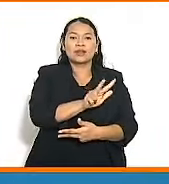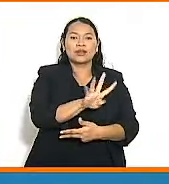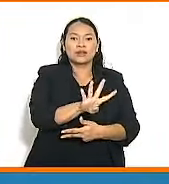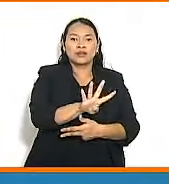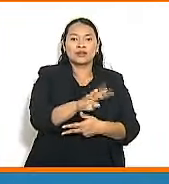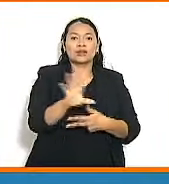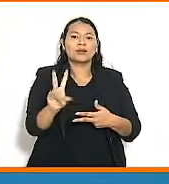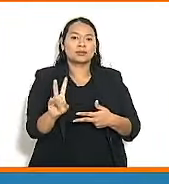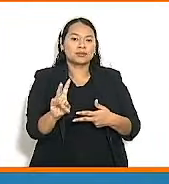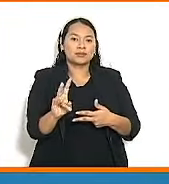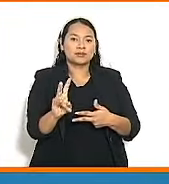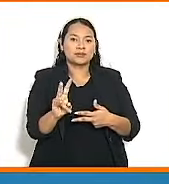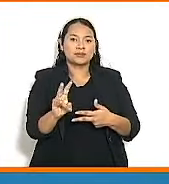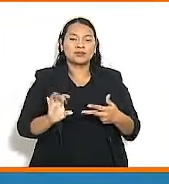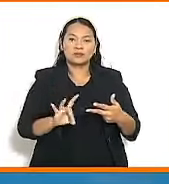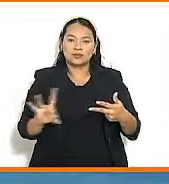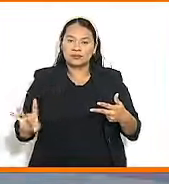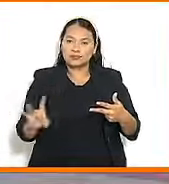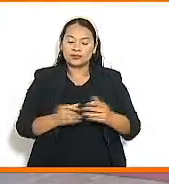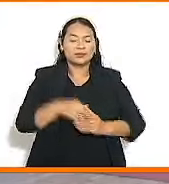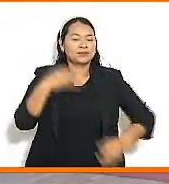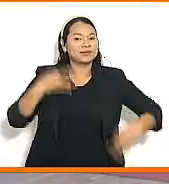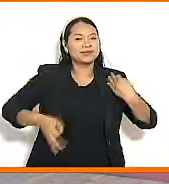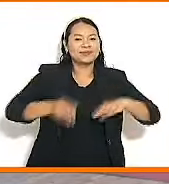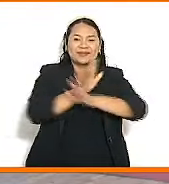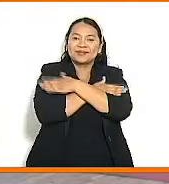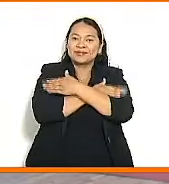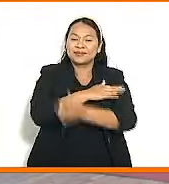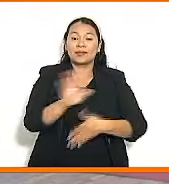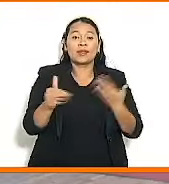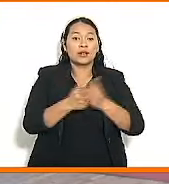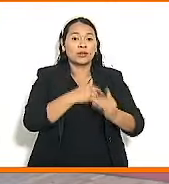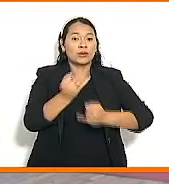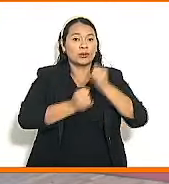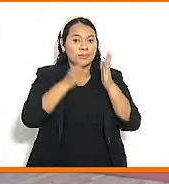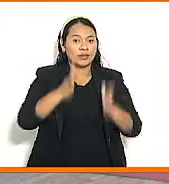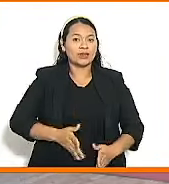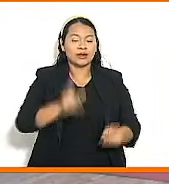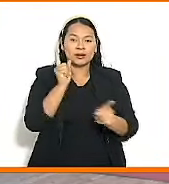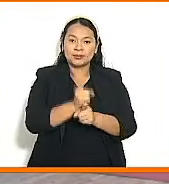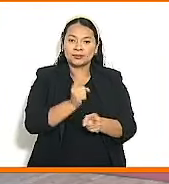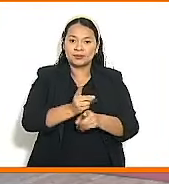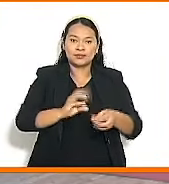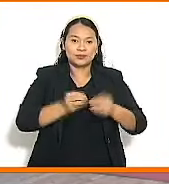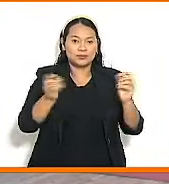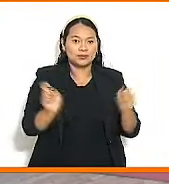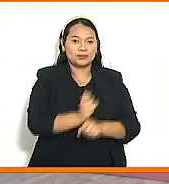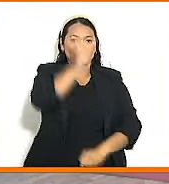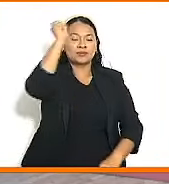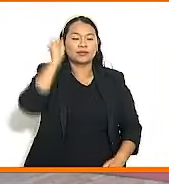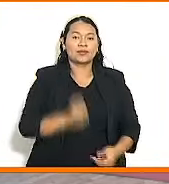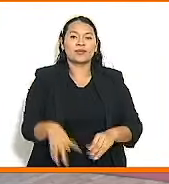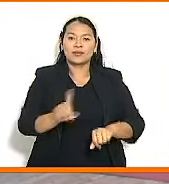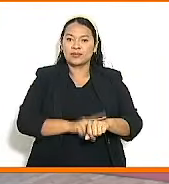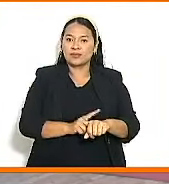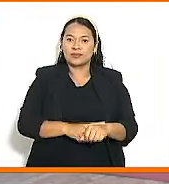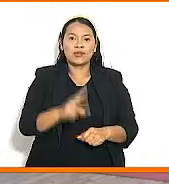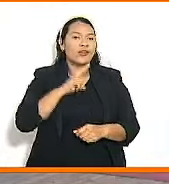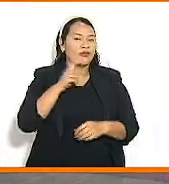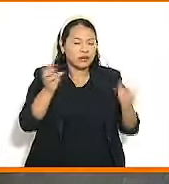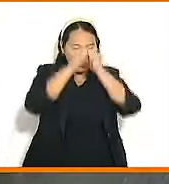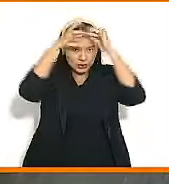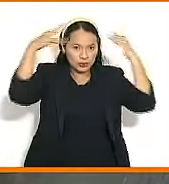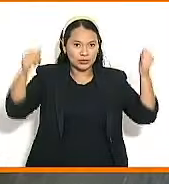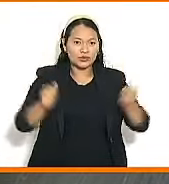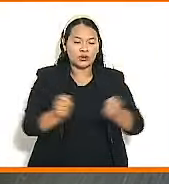34, 17 y 88. Felicidades a todos los jugadores que pegaron y ganaron en Pega 3. Es momento de hacer tu sueño